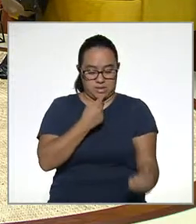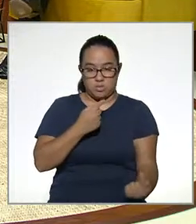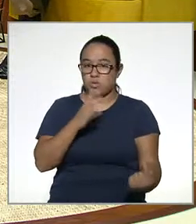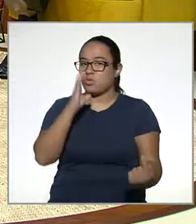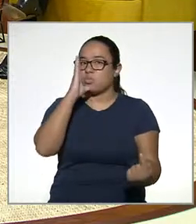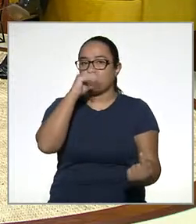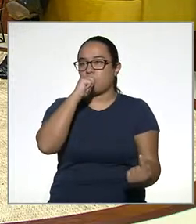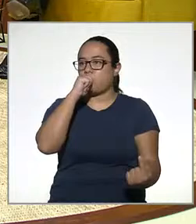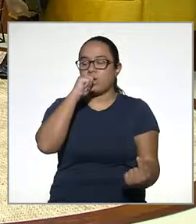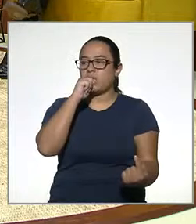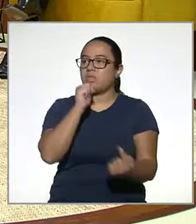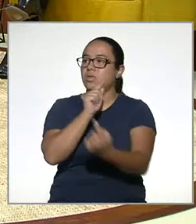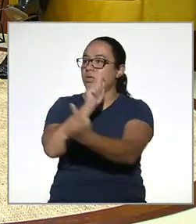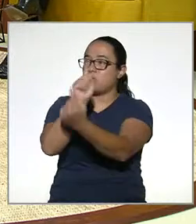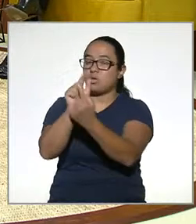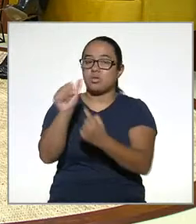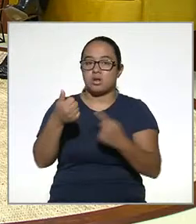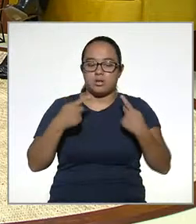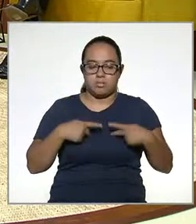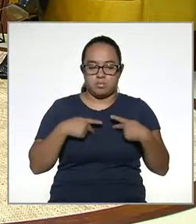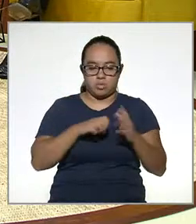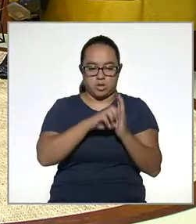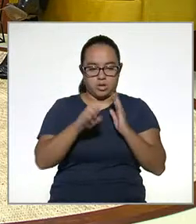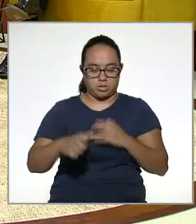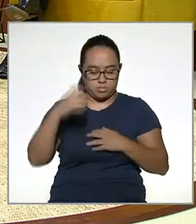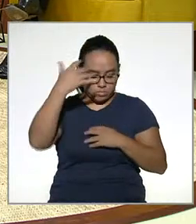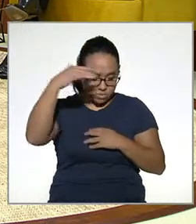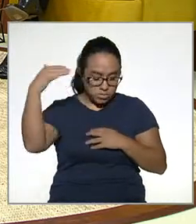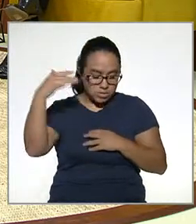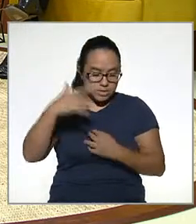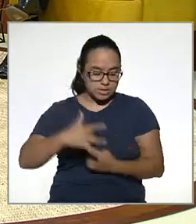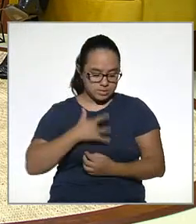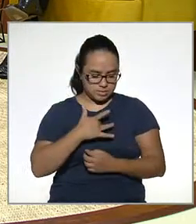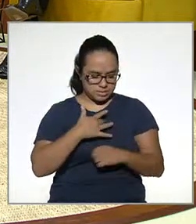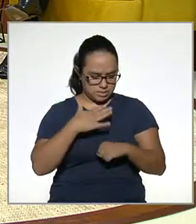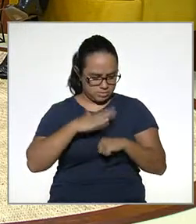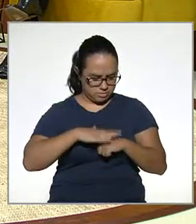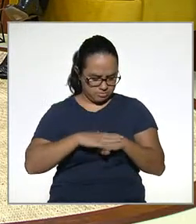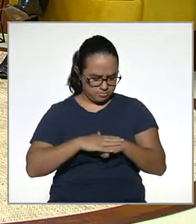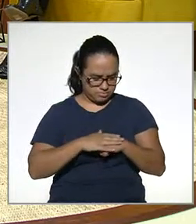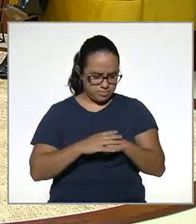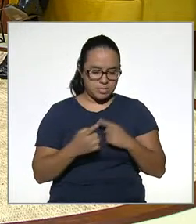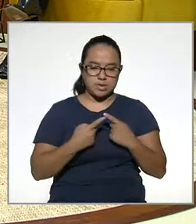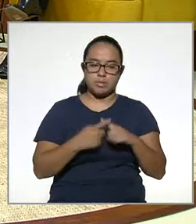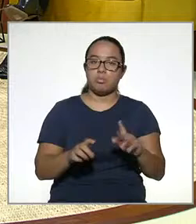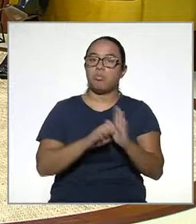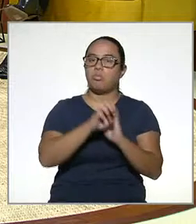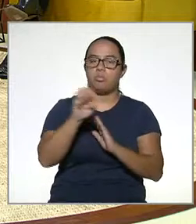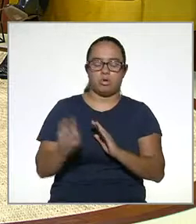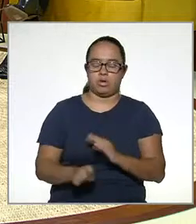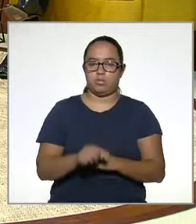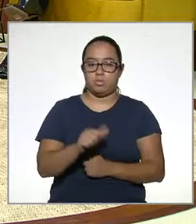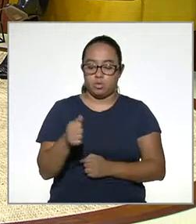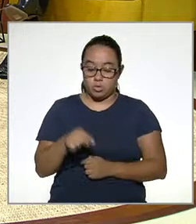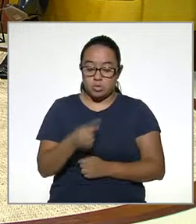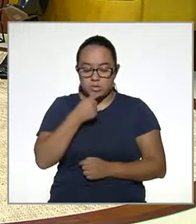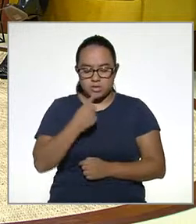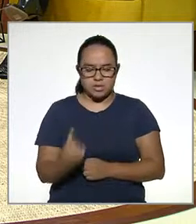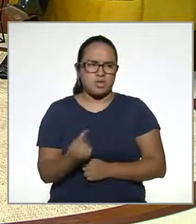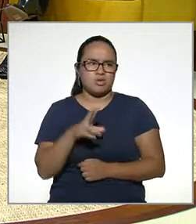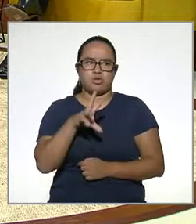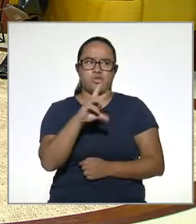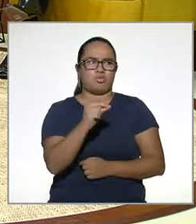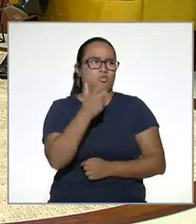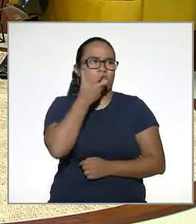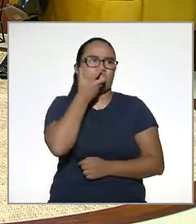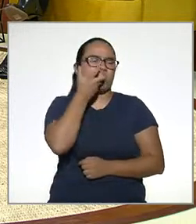evidentemente a uno como adulto nos puede dar ciertas señales muy particulares, a diferencia de un niño que no quiere, que asume